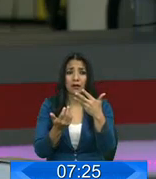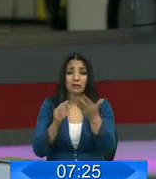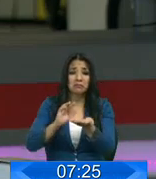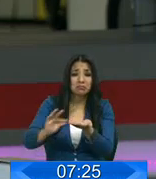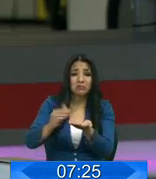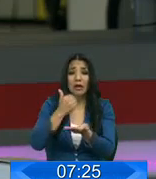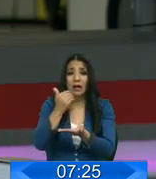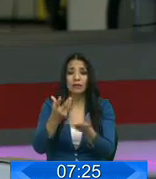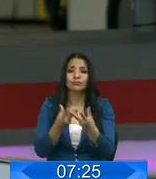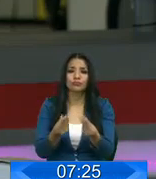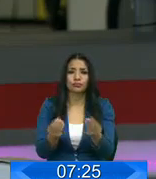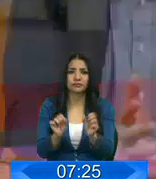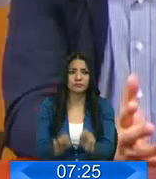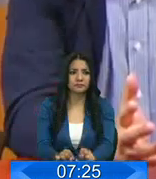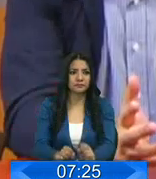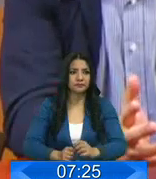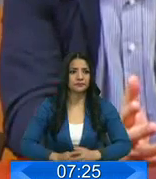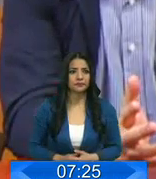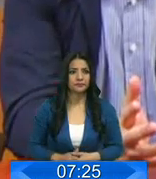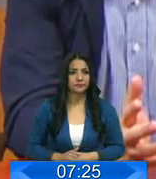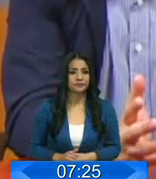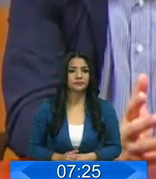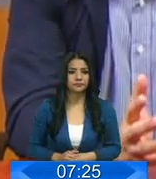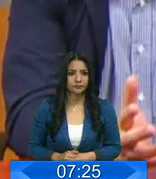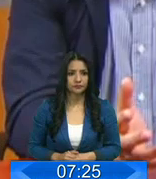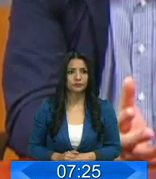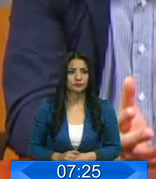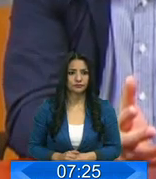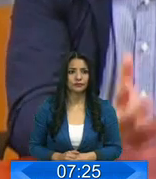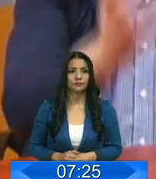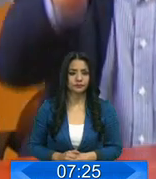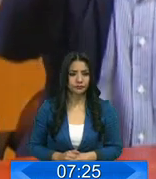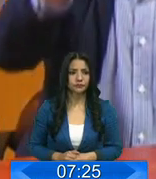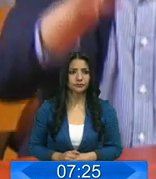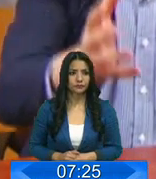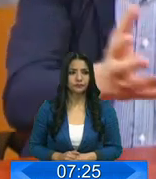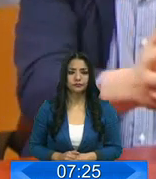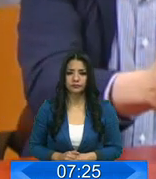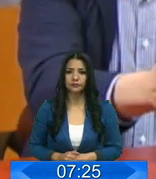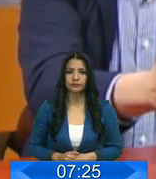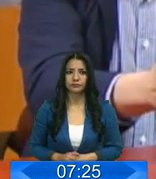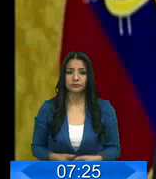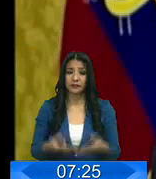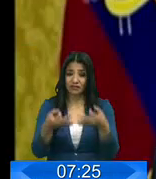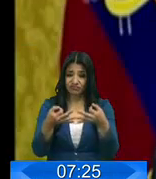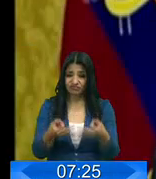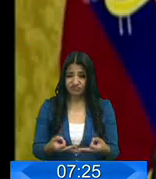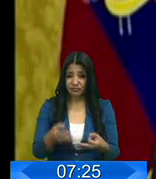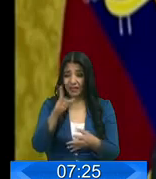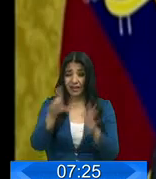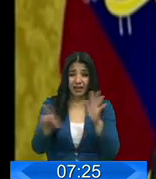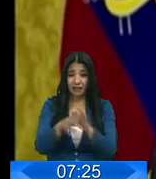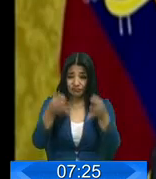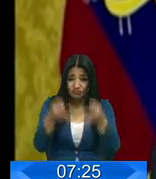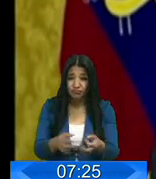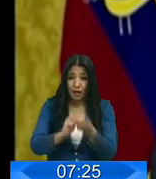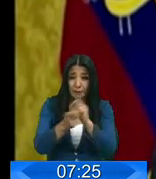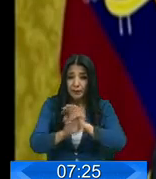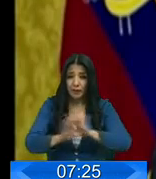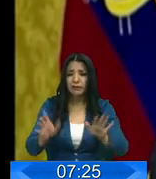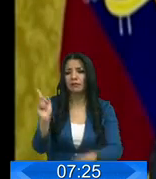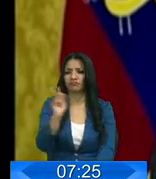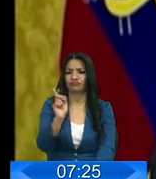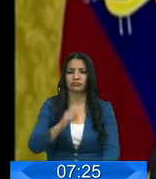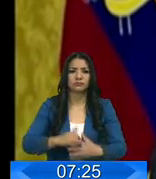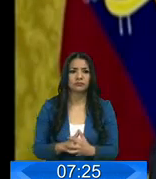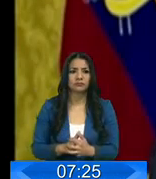exoneraciones. Veamos. Los mismos vecinos de siempre, ¿no? Que nada está escrito en piedra y el gobierno no le piensa agachar la